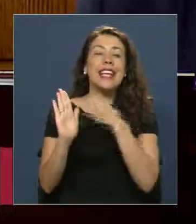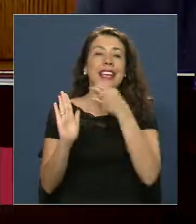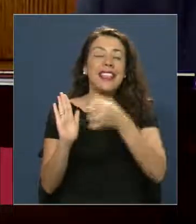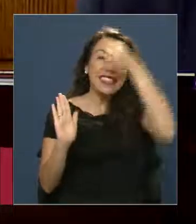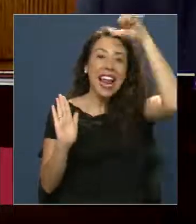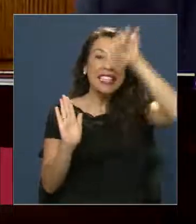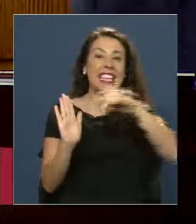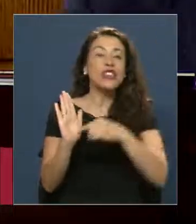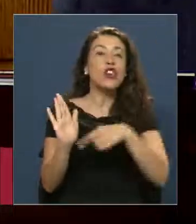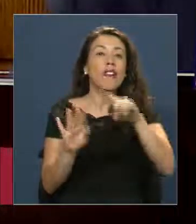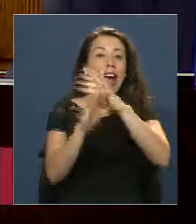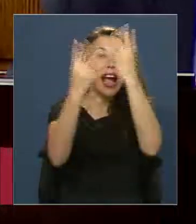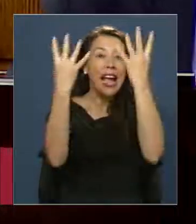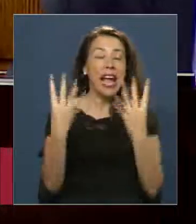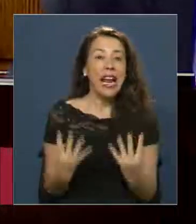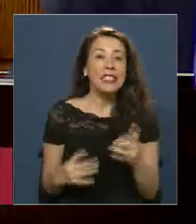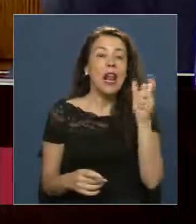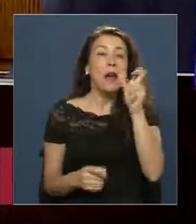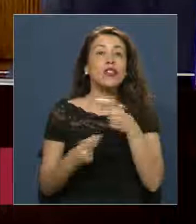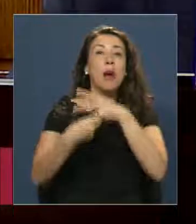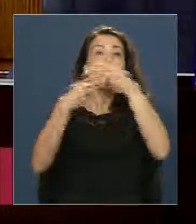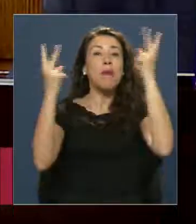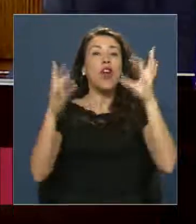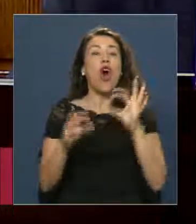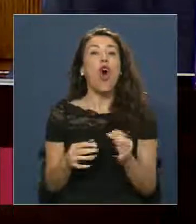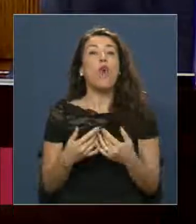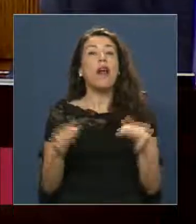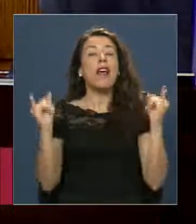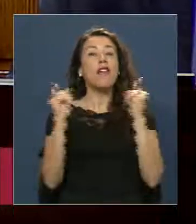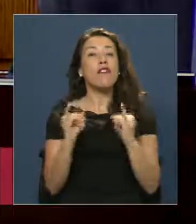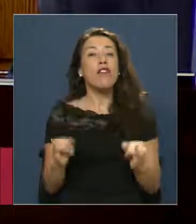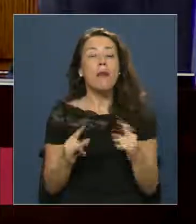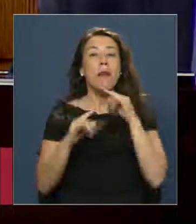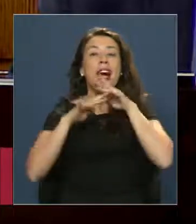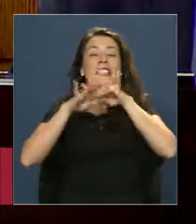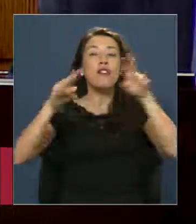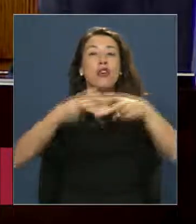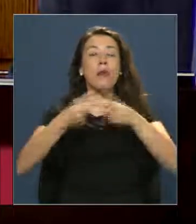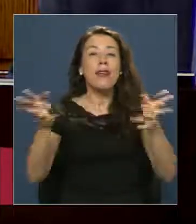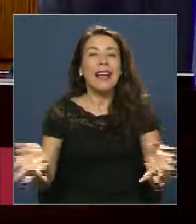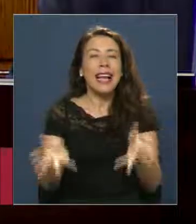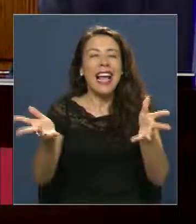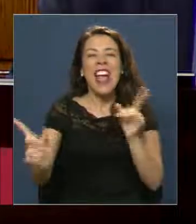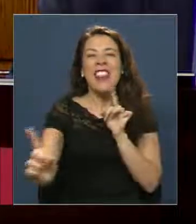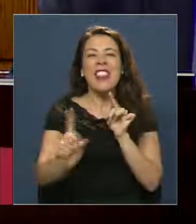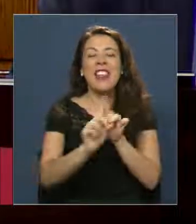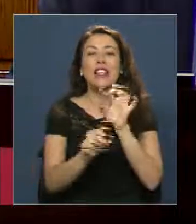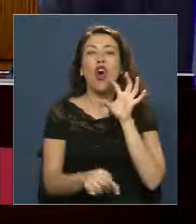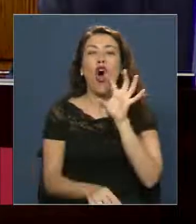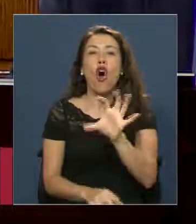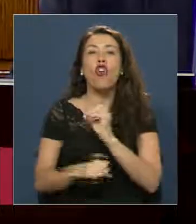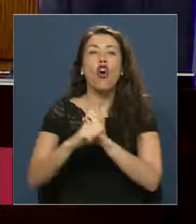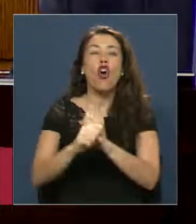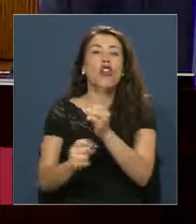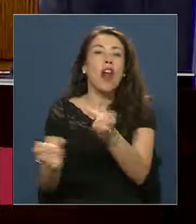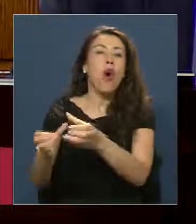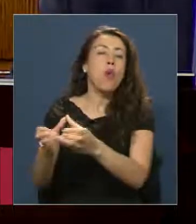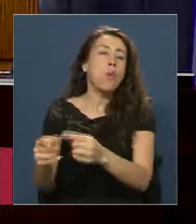anterior, cárcel, el que públicamente o a través de cualquier medio apto para su difusión pública incitare directamente al odio en contra de un